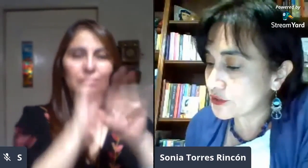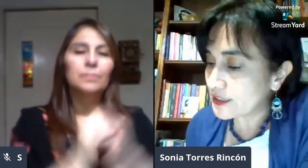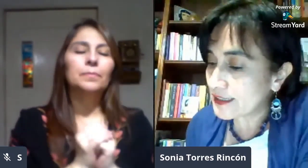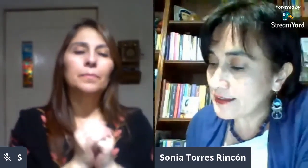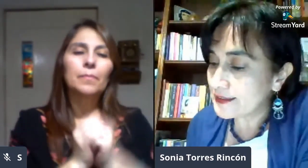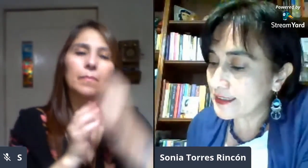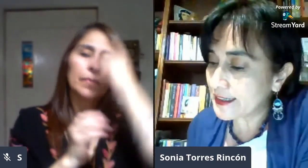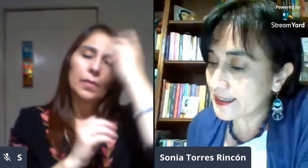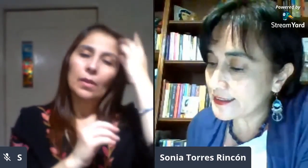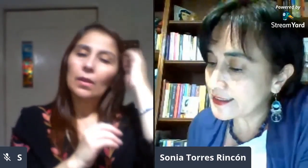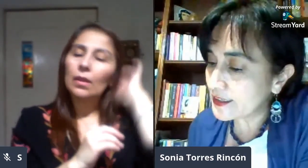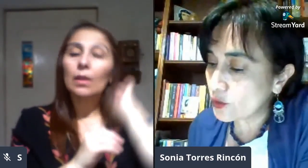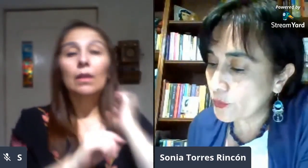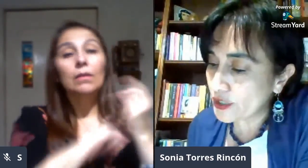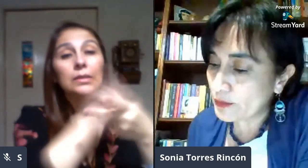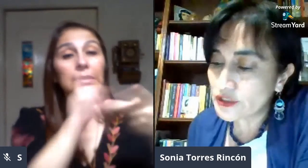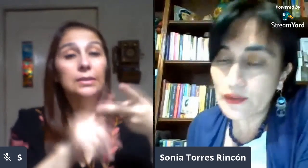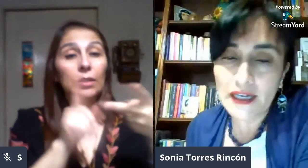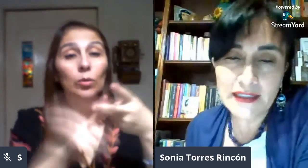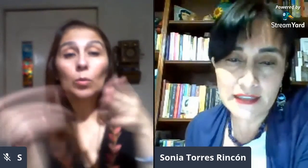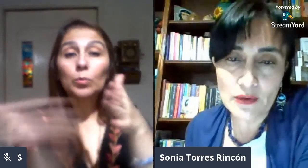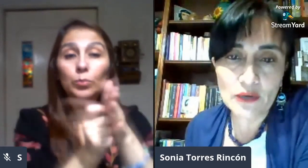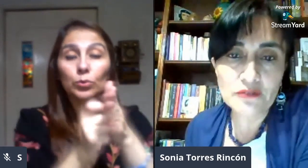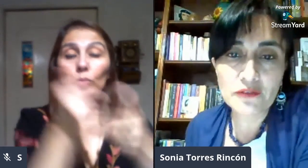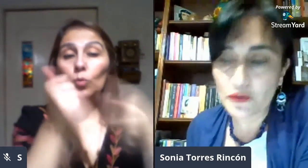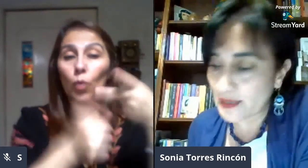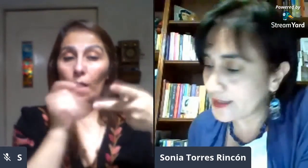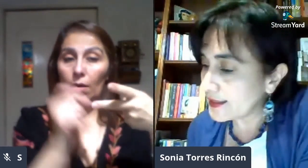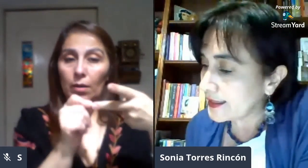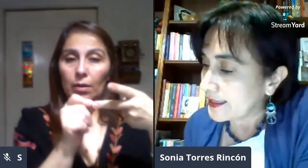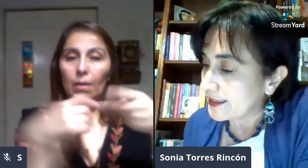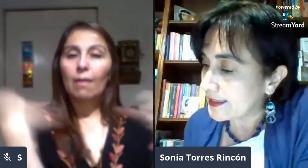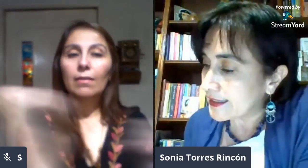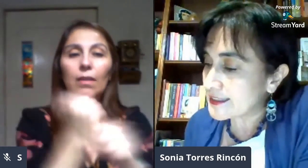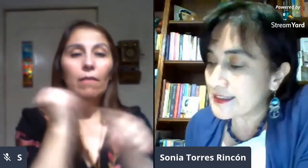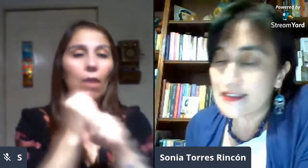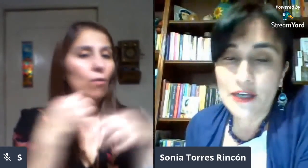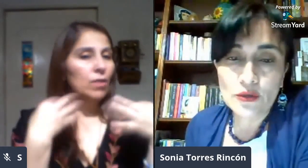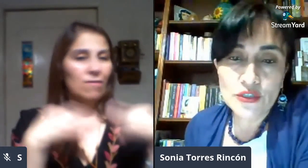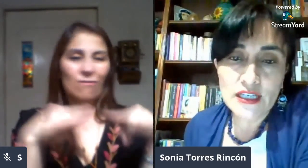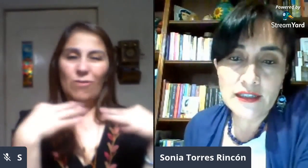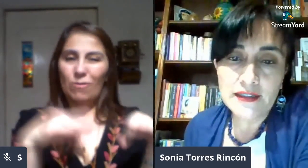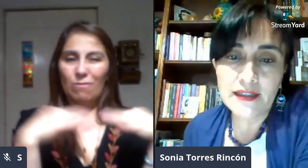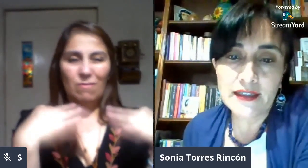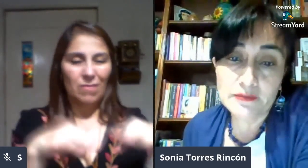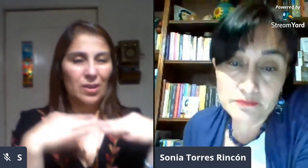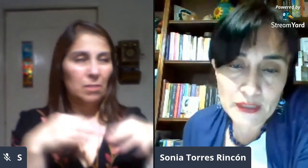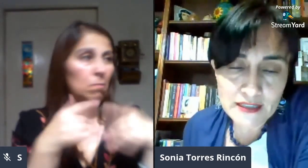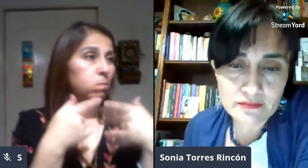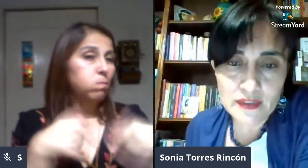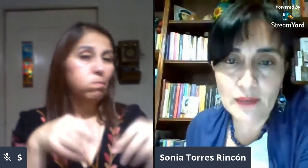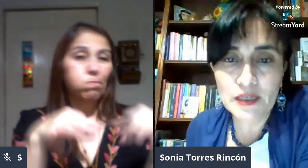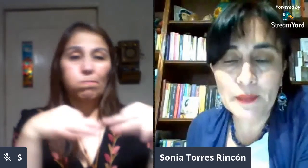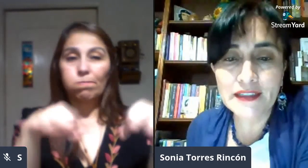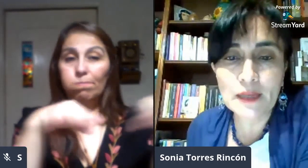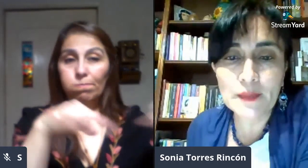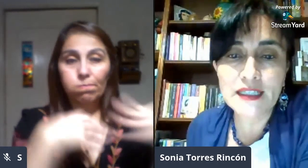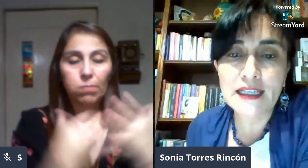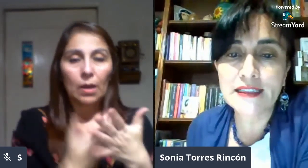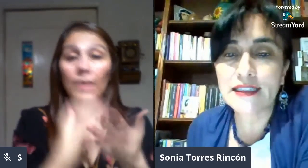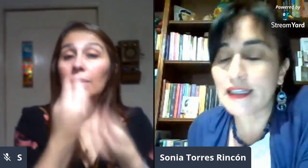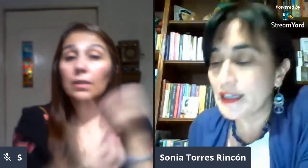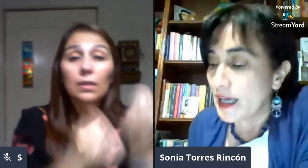elemento como tal tendría que ser, o podríamos hablar del trabajo informal que se desarrolla pues